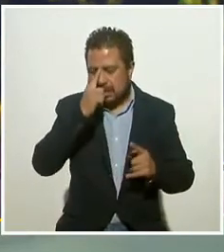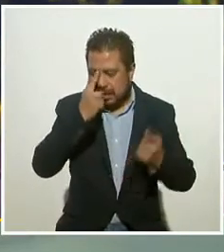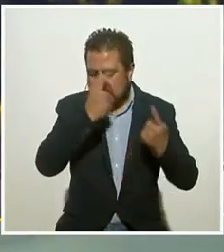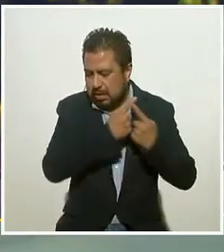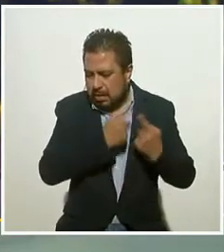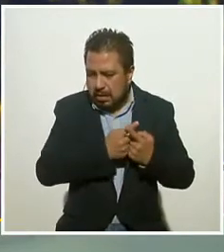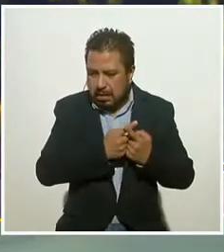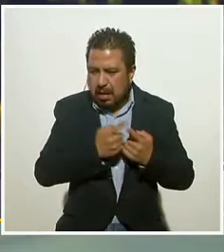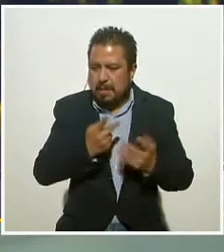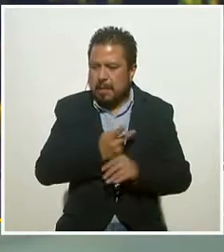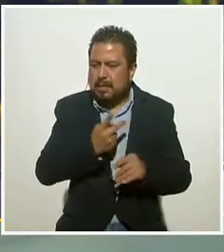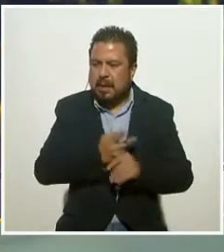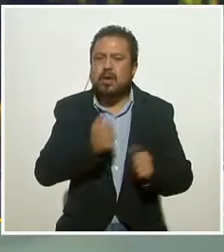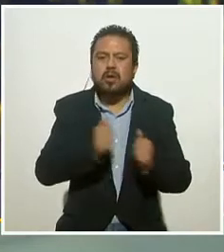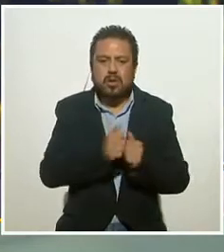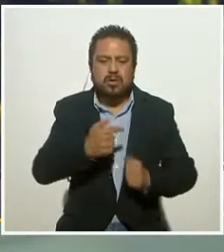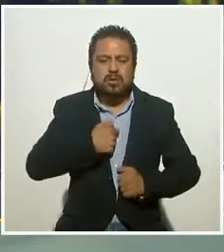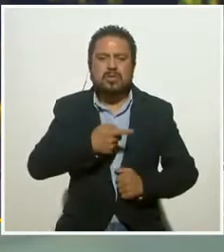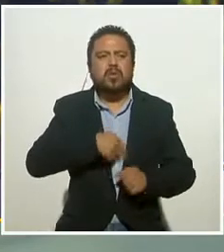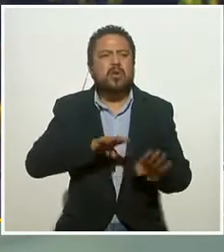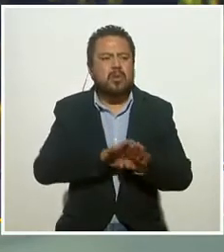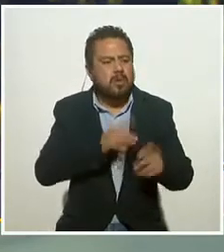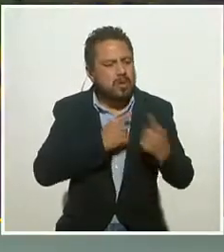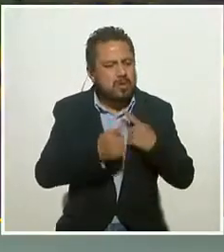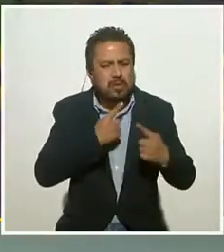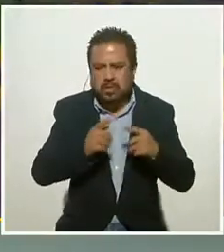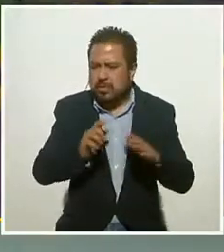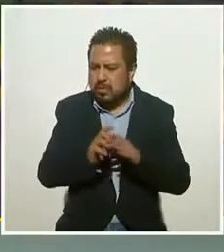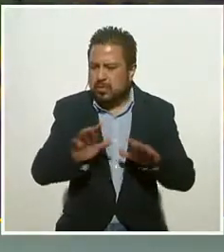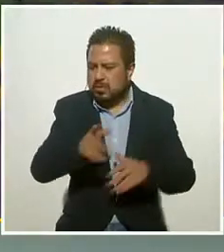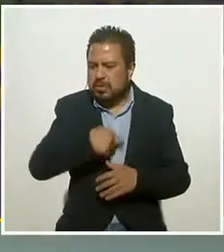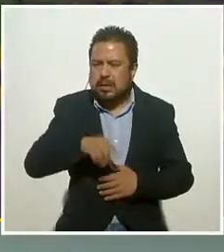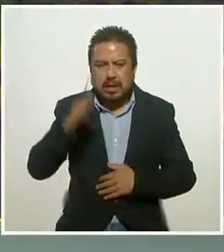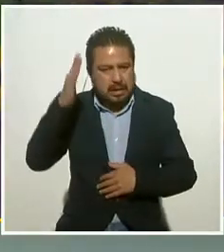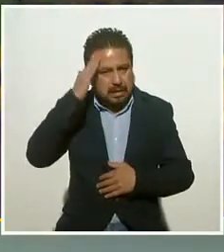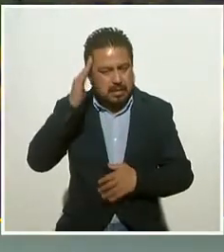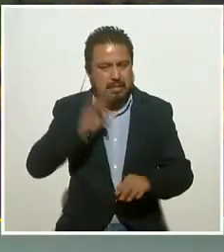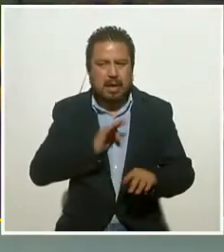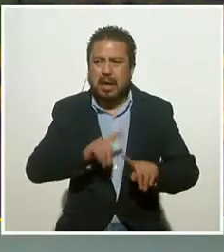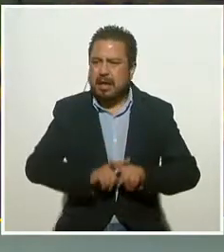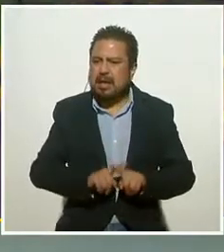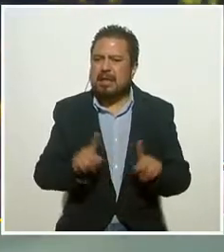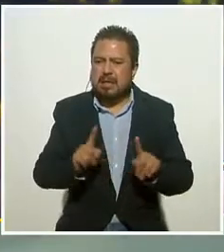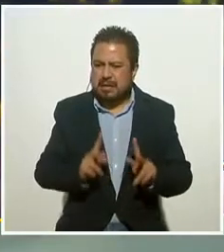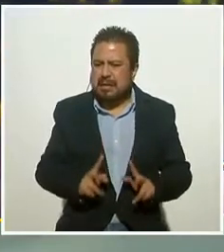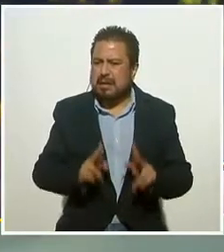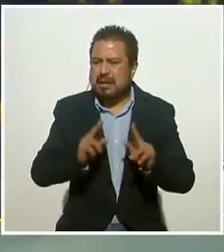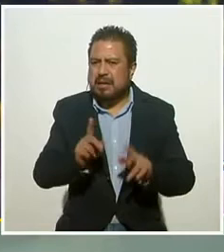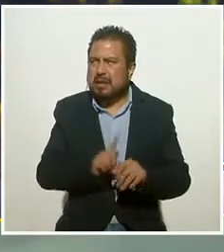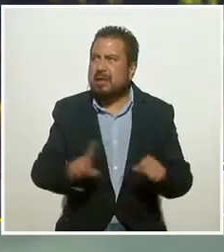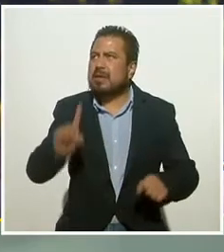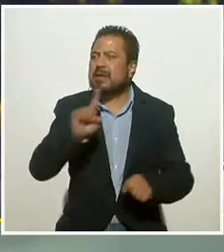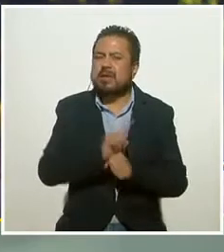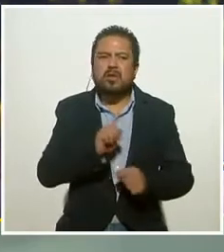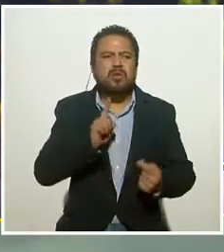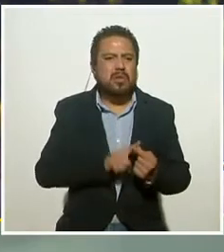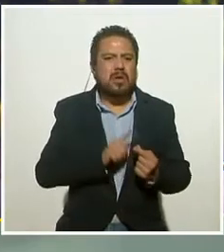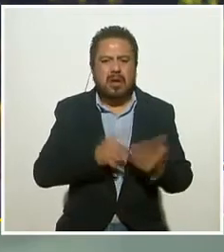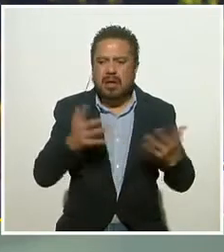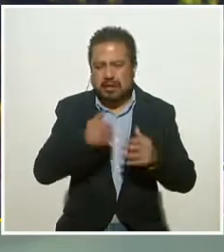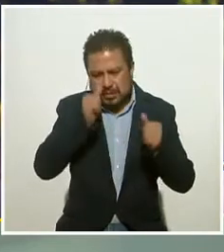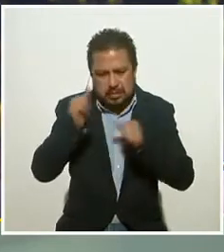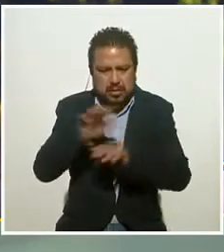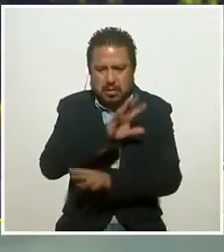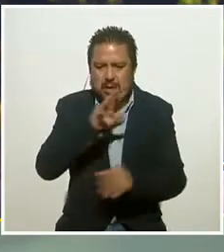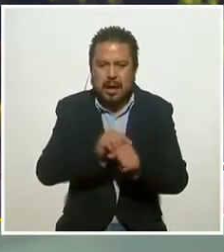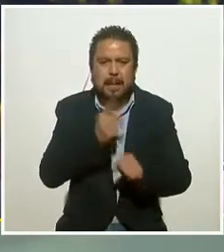pasando a nosotros y de cómo estamos interactuando. Entonces, la capacidad de hacer diferentes pausas en el día, donde llevamos la atención de todo